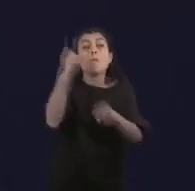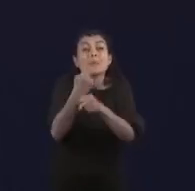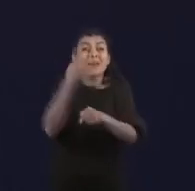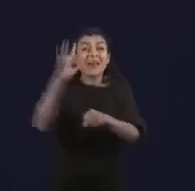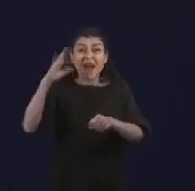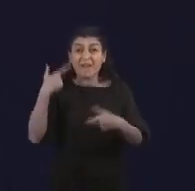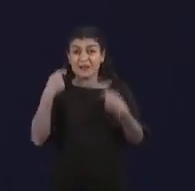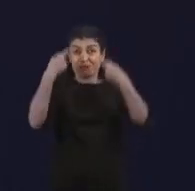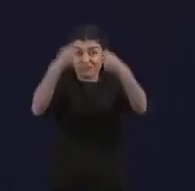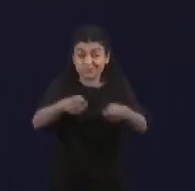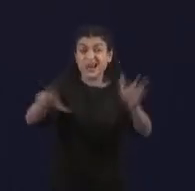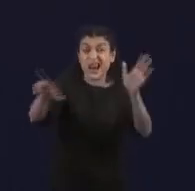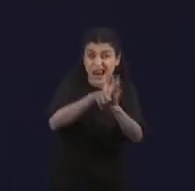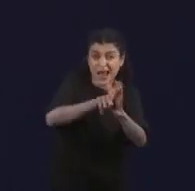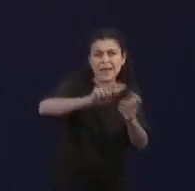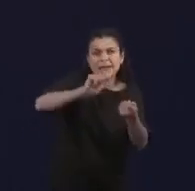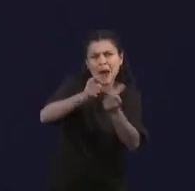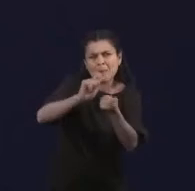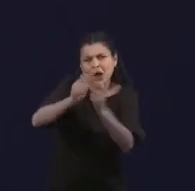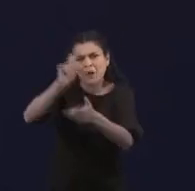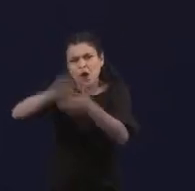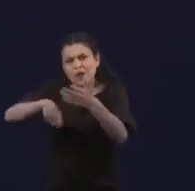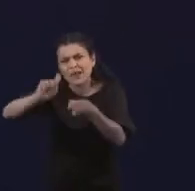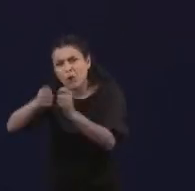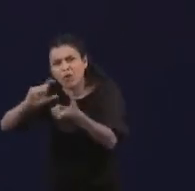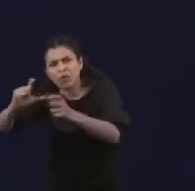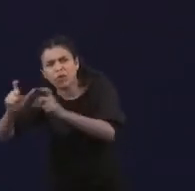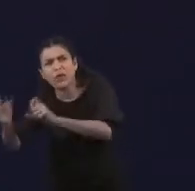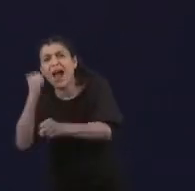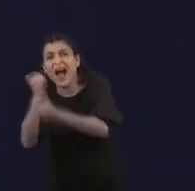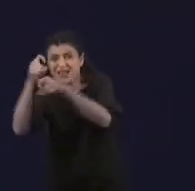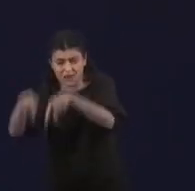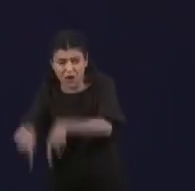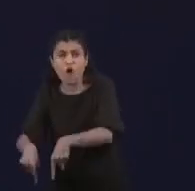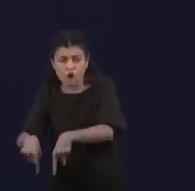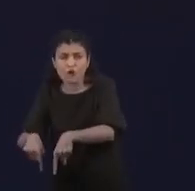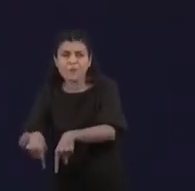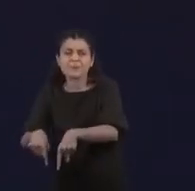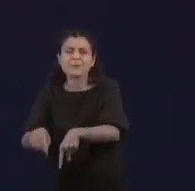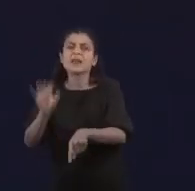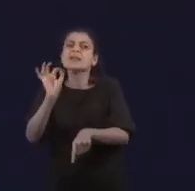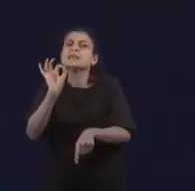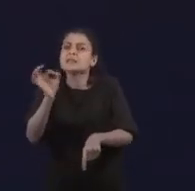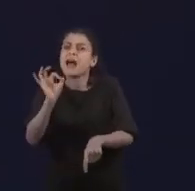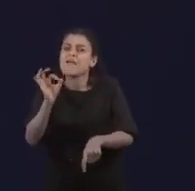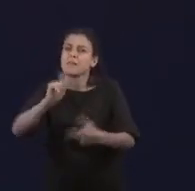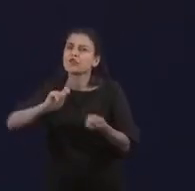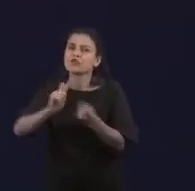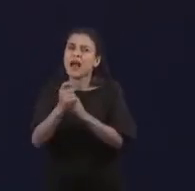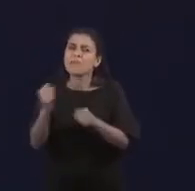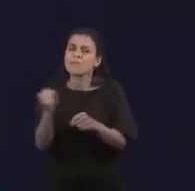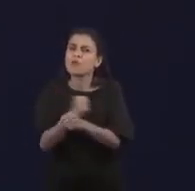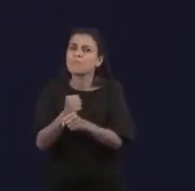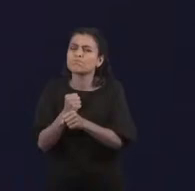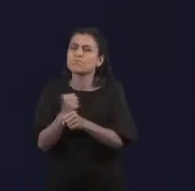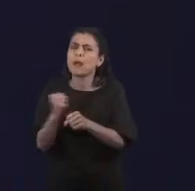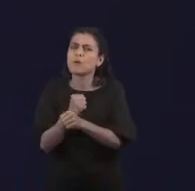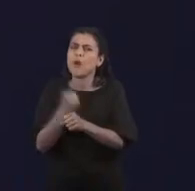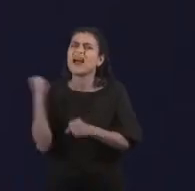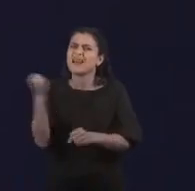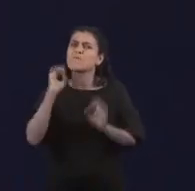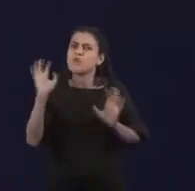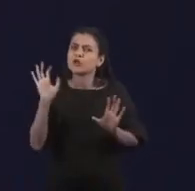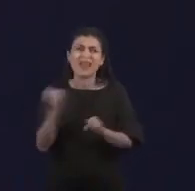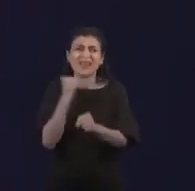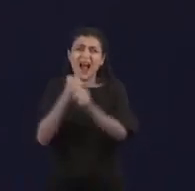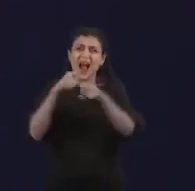hoy, iba a ser un acelerador. Por supuesto, después íbamos a ver qué tan profundo era en virtud de lo que se termina aprobando. Así lo seguimos